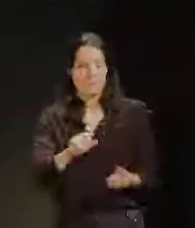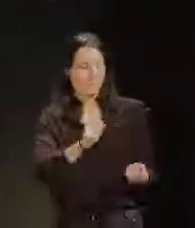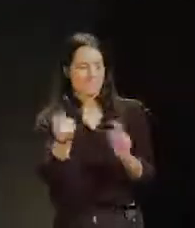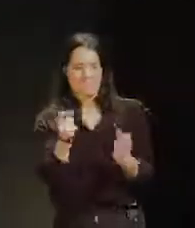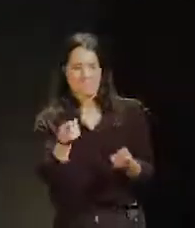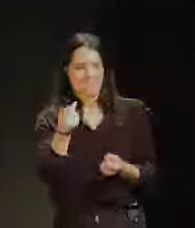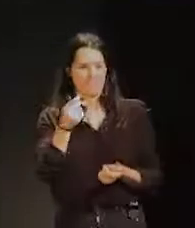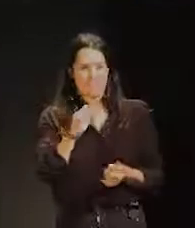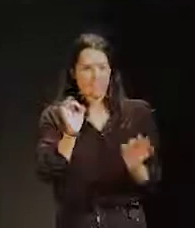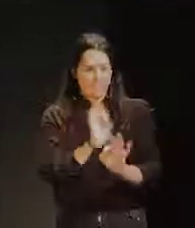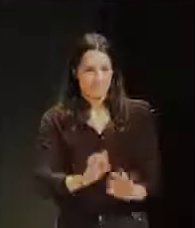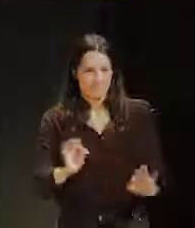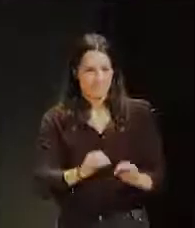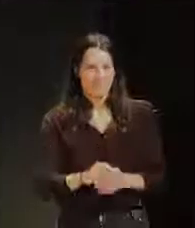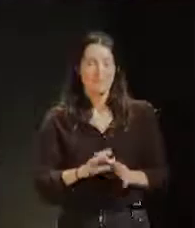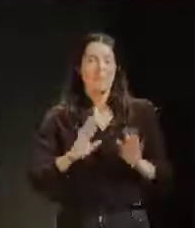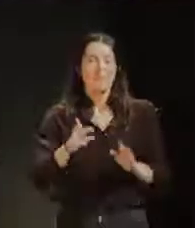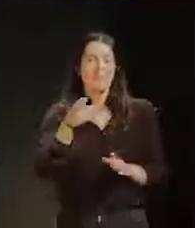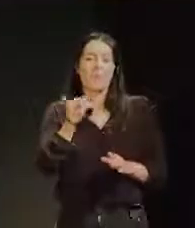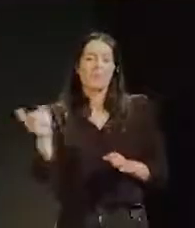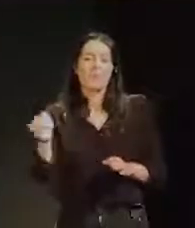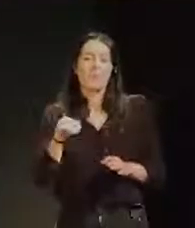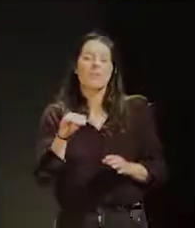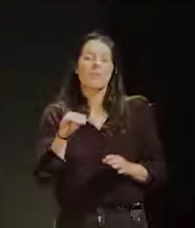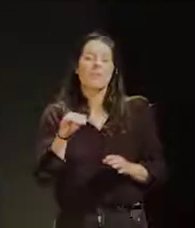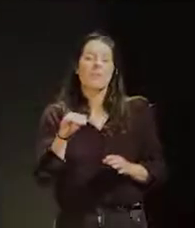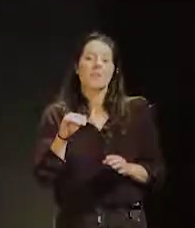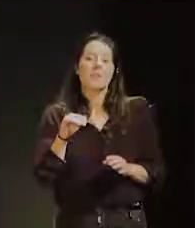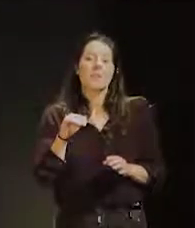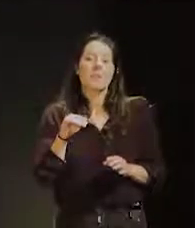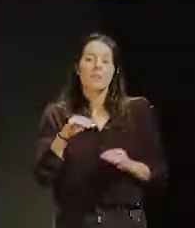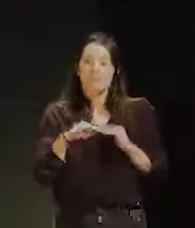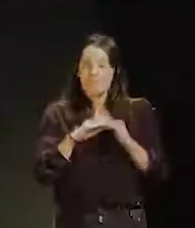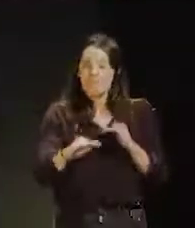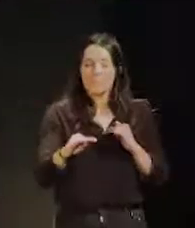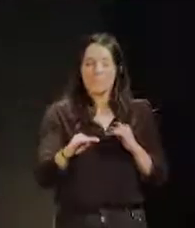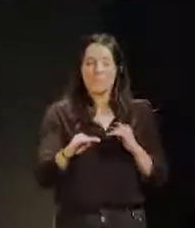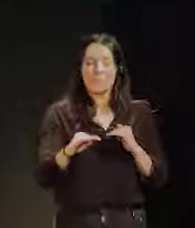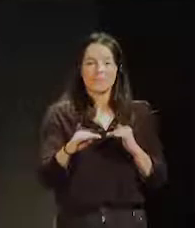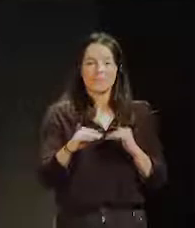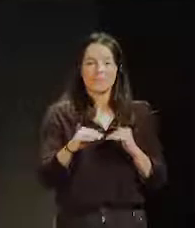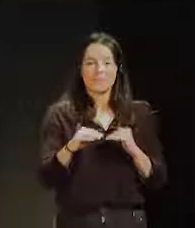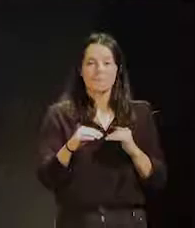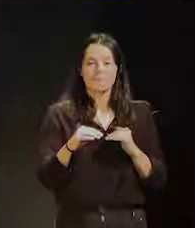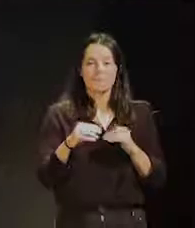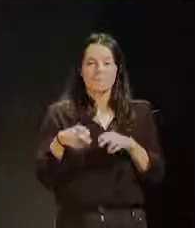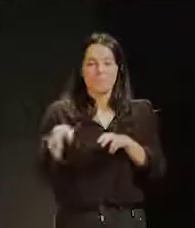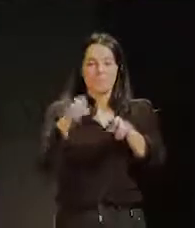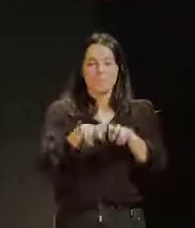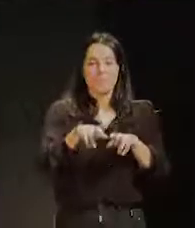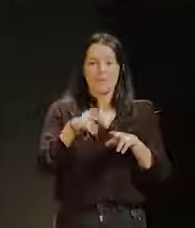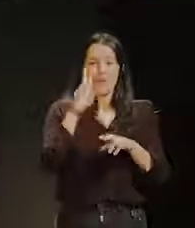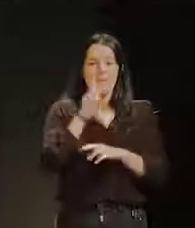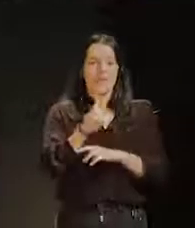Entonces, pero una vez me puso en el piso a mirar un